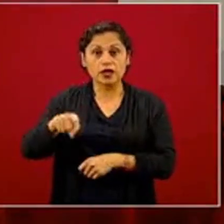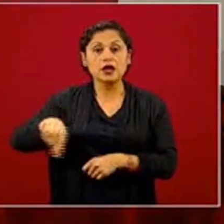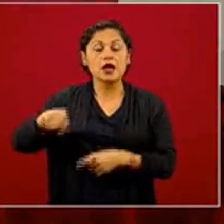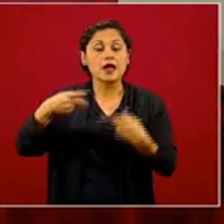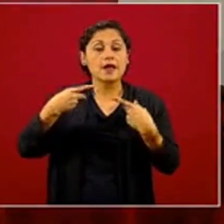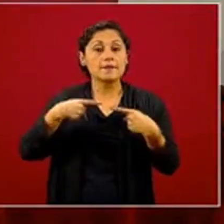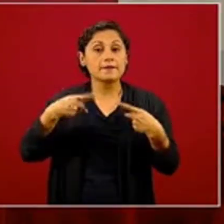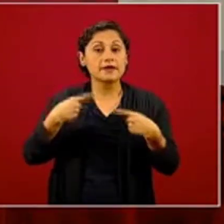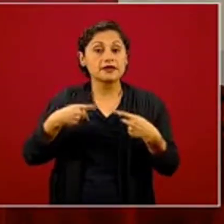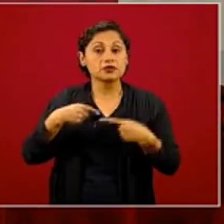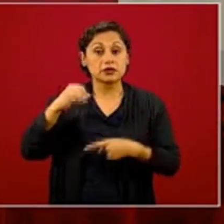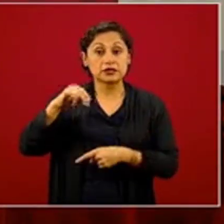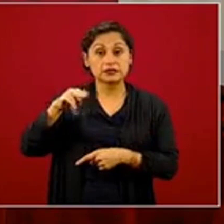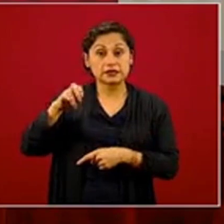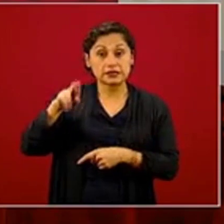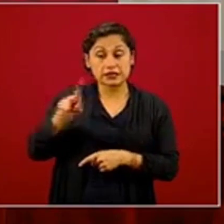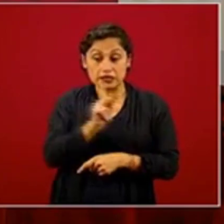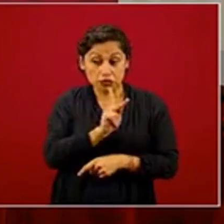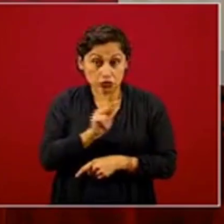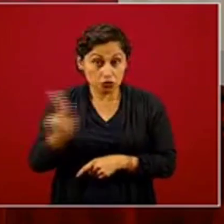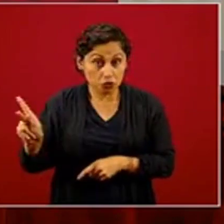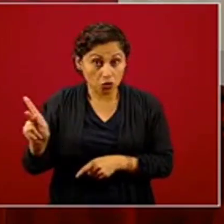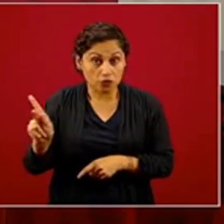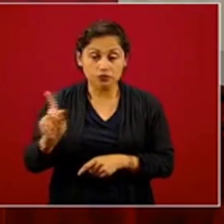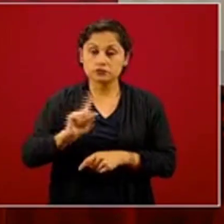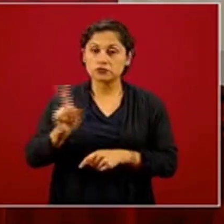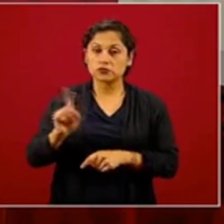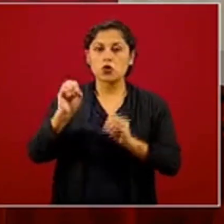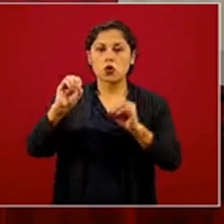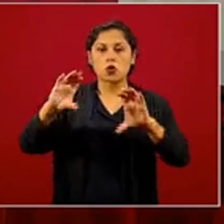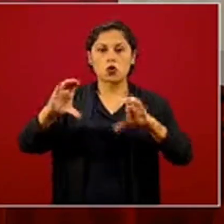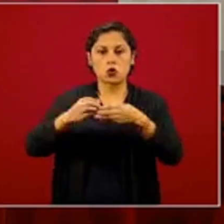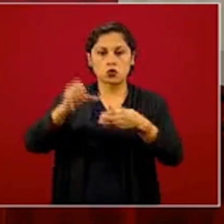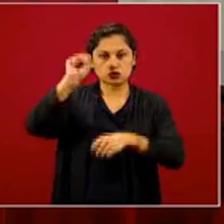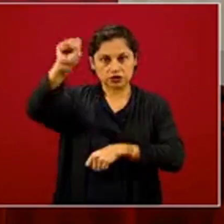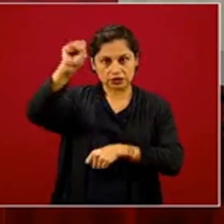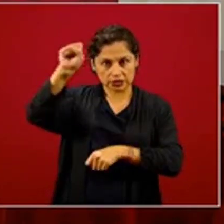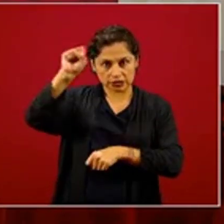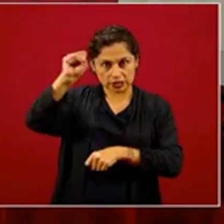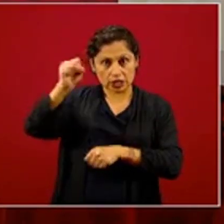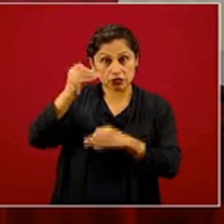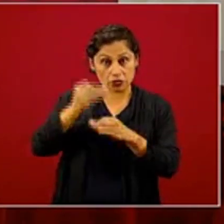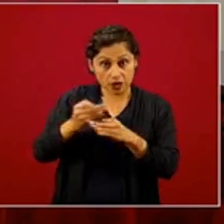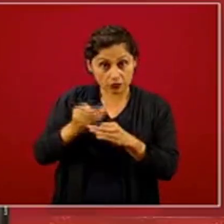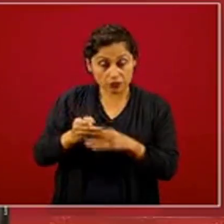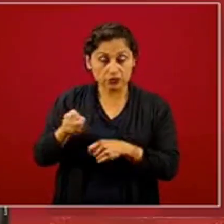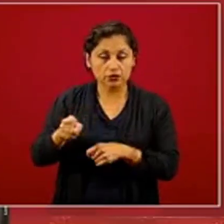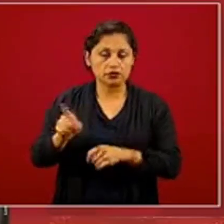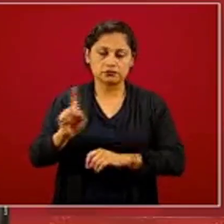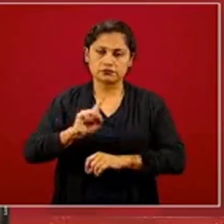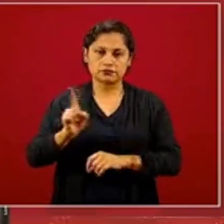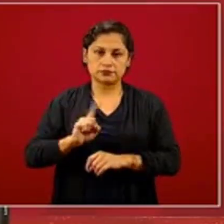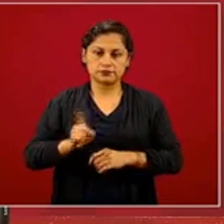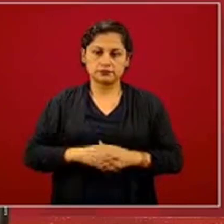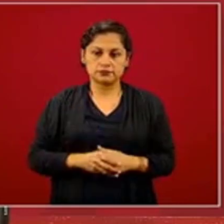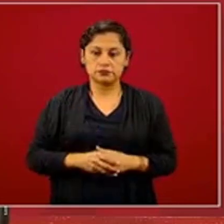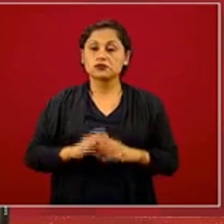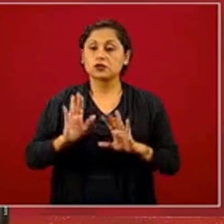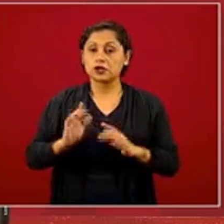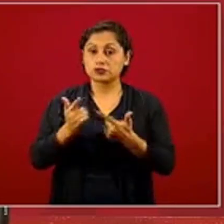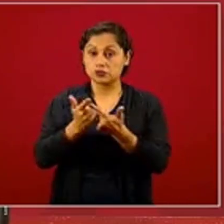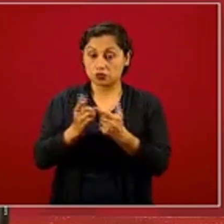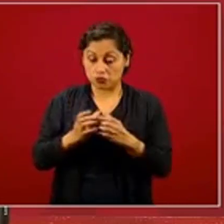INER. Es decir, no es todos los trabajadores del INER, no es su representación sindical actualmente registrada, es un